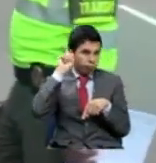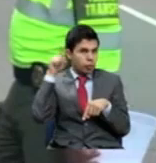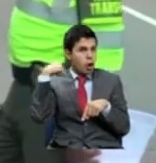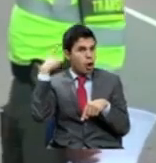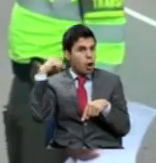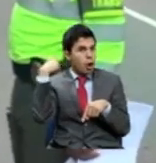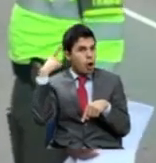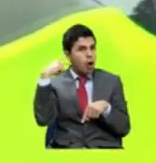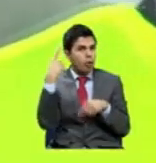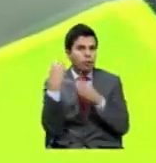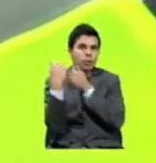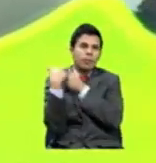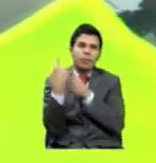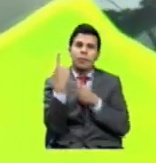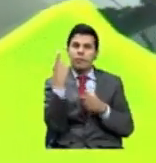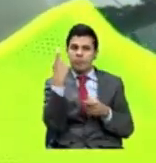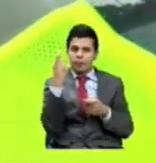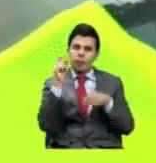embriaguez.